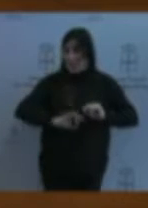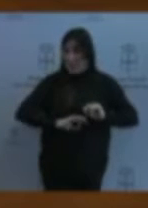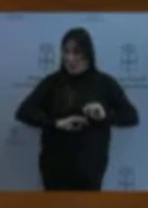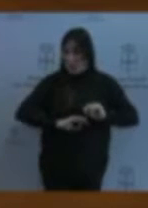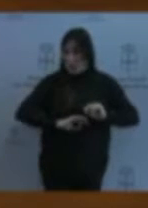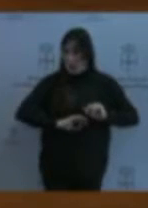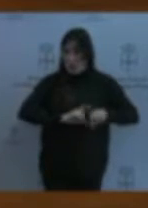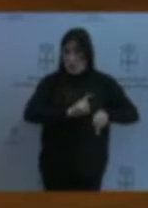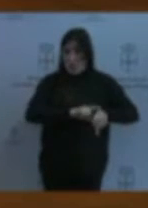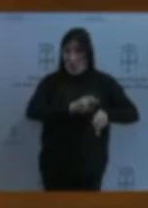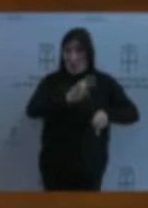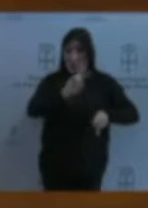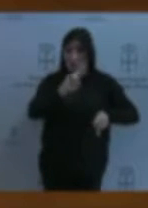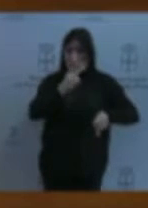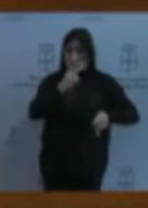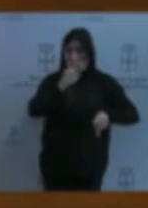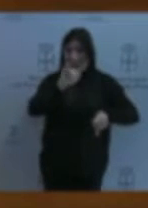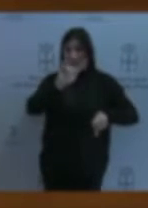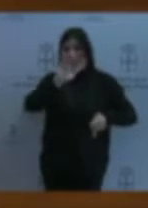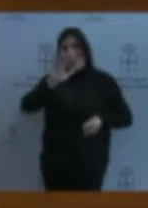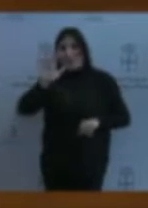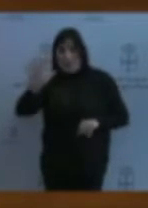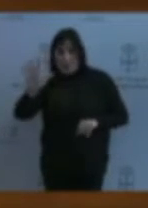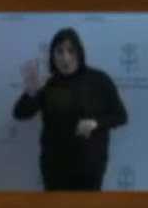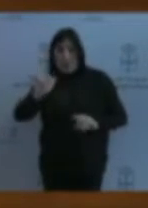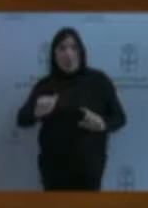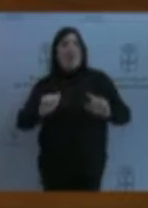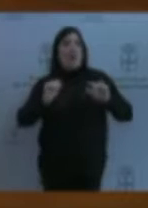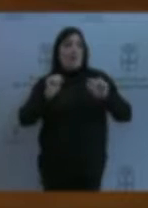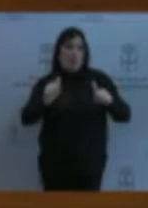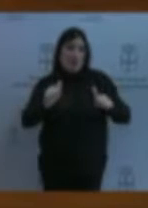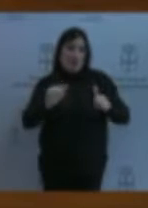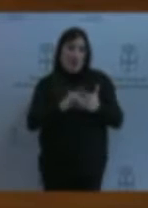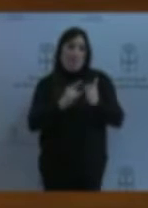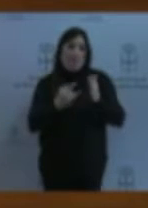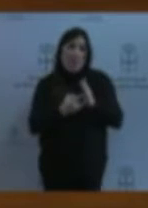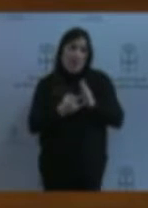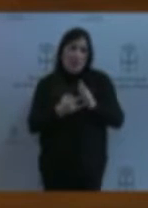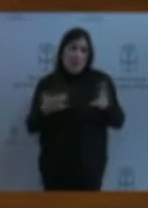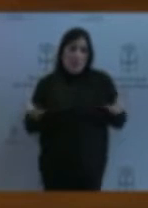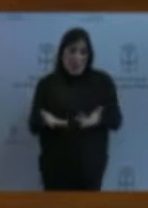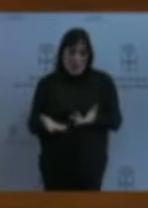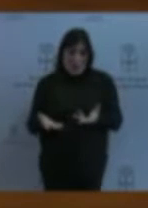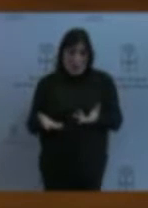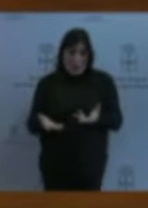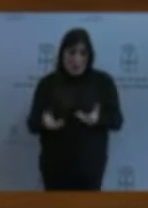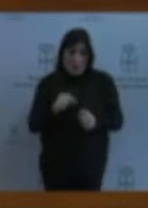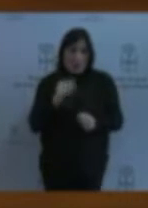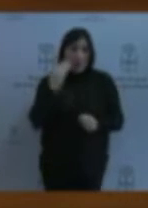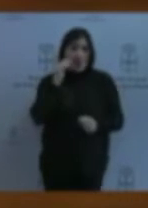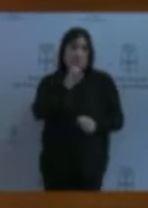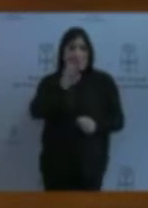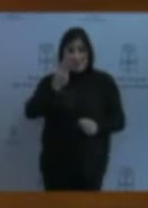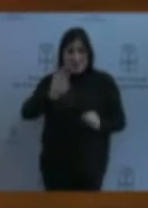2:55 horas donde se activó el plan de preemergencia, de ese día 23 de enero, a las